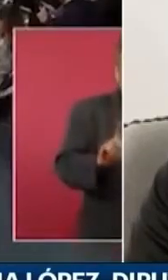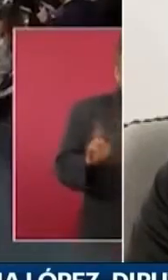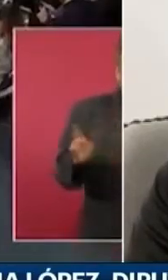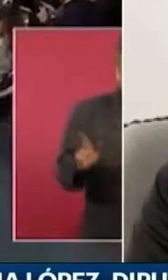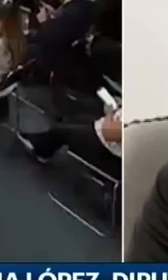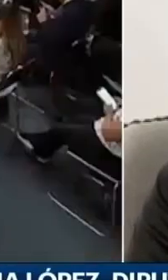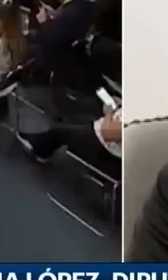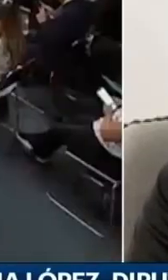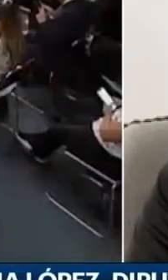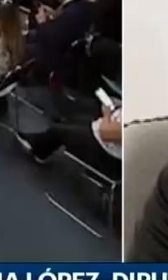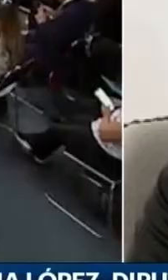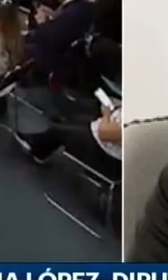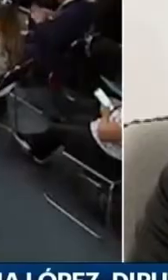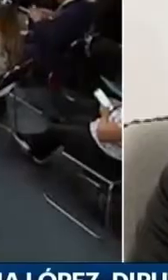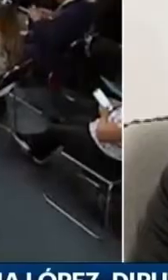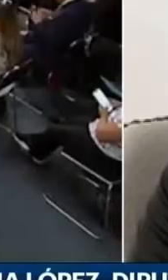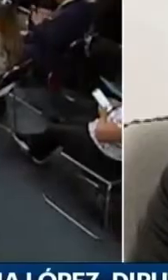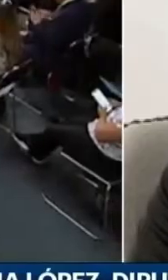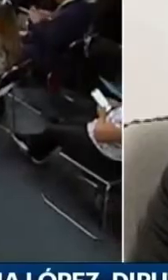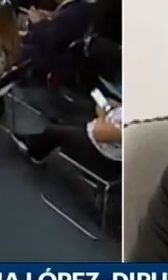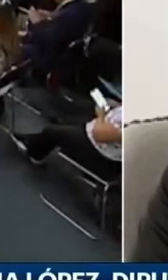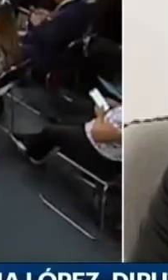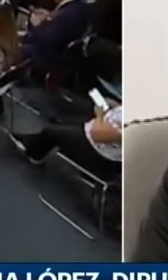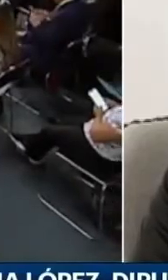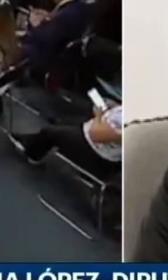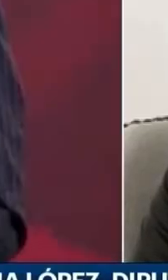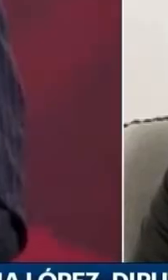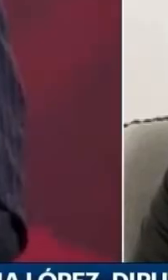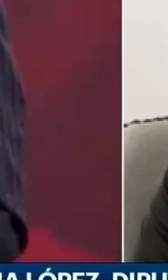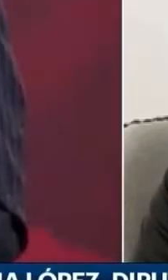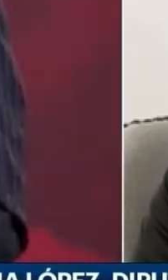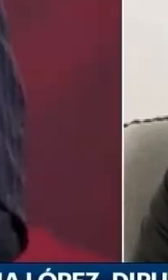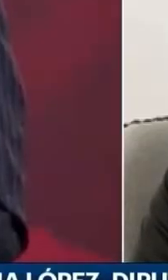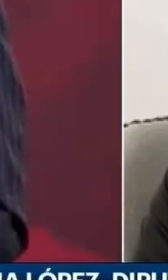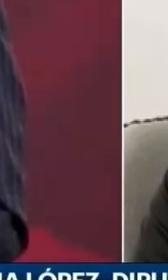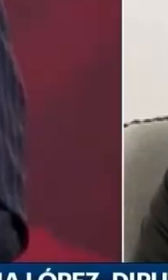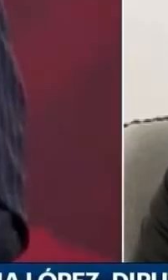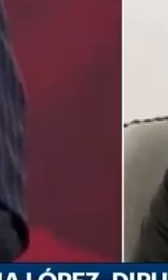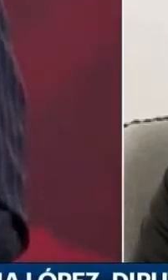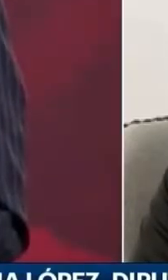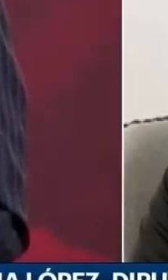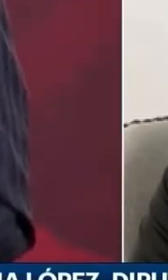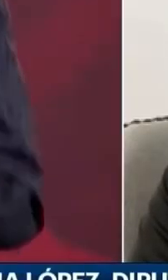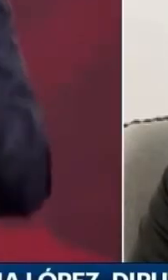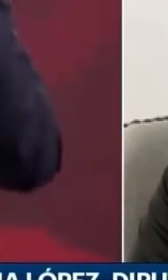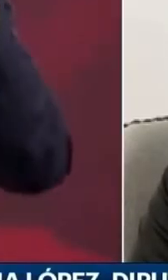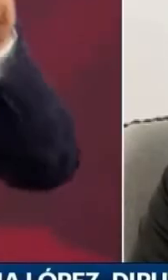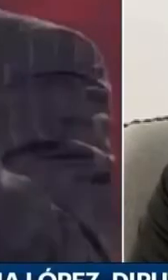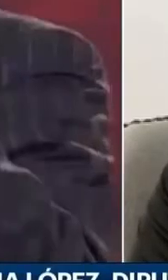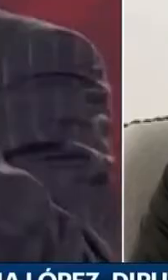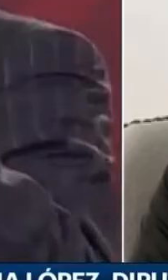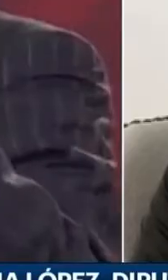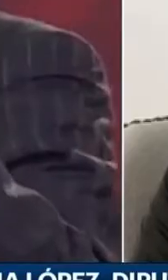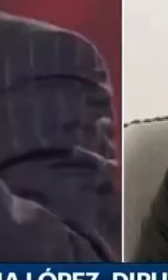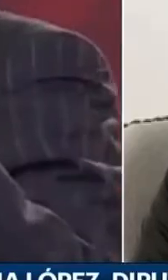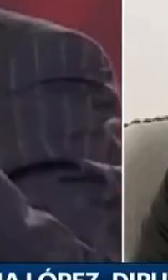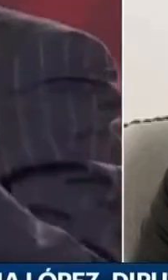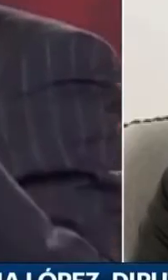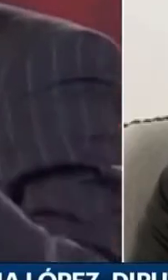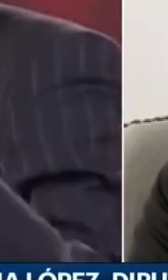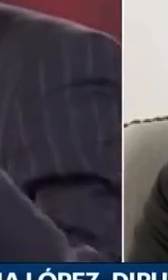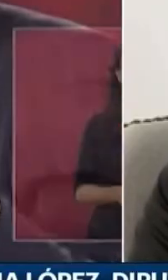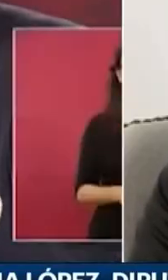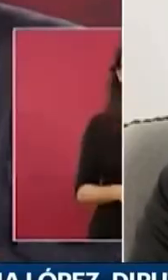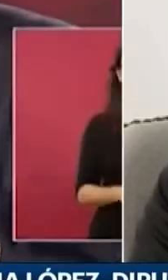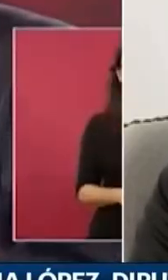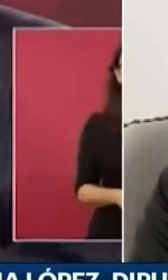contra la jefa de Estado del Perú, una jefa de Estado que asumió, pues, debido a una sucesión constitucional, luego el intento de golpe de Estado